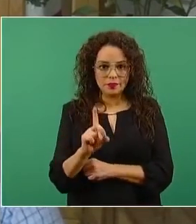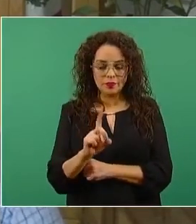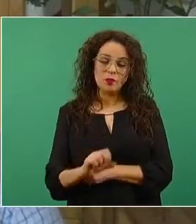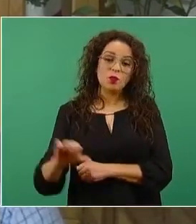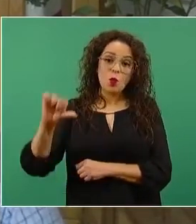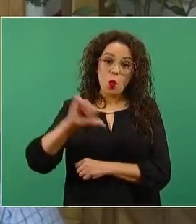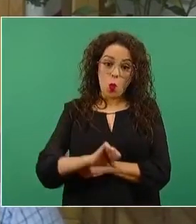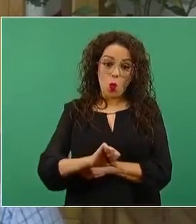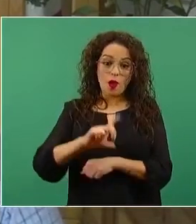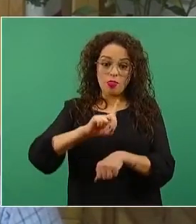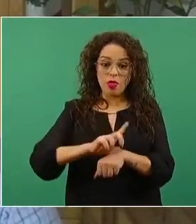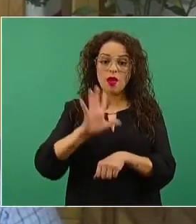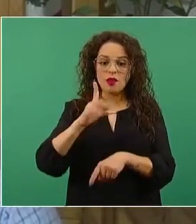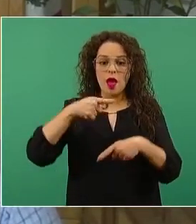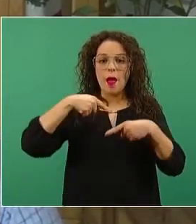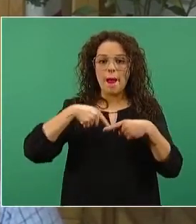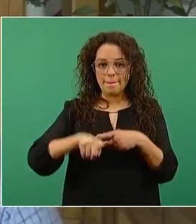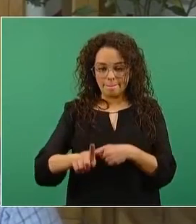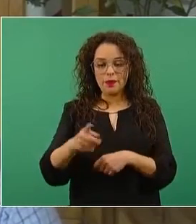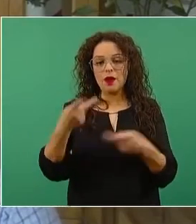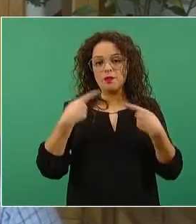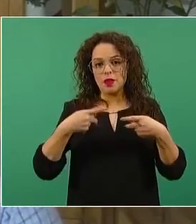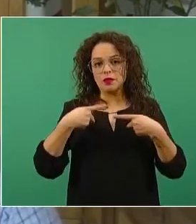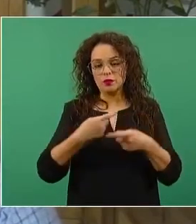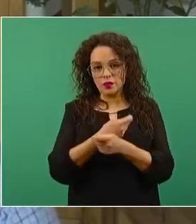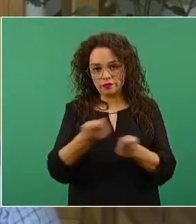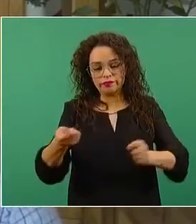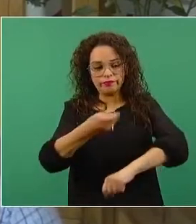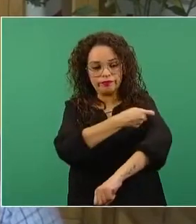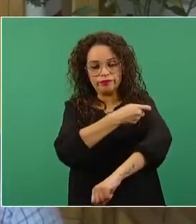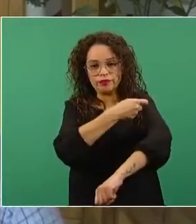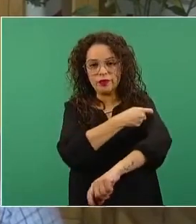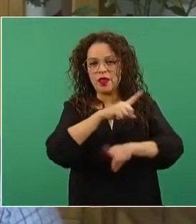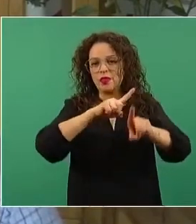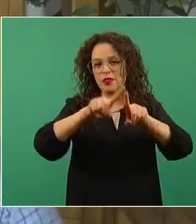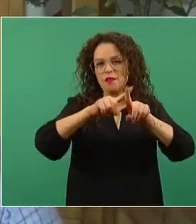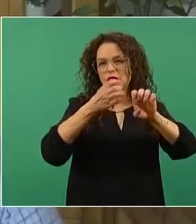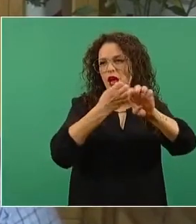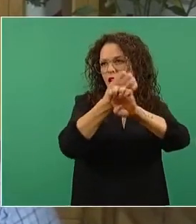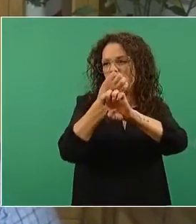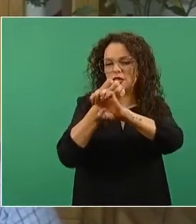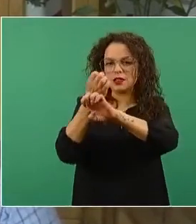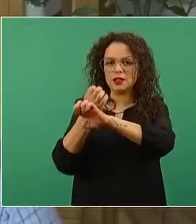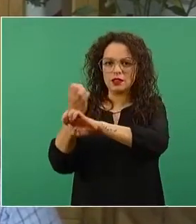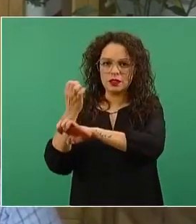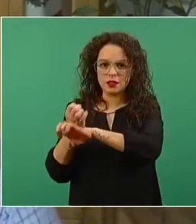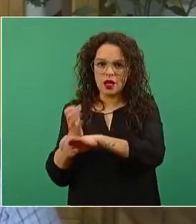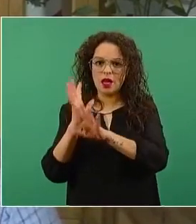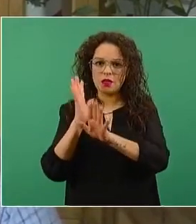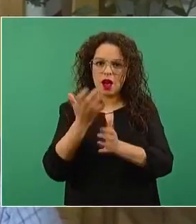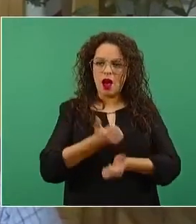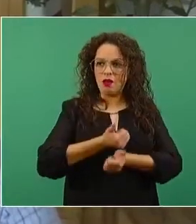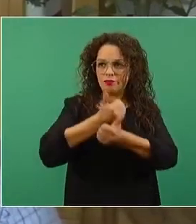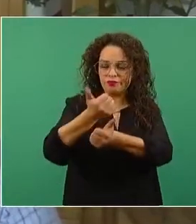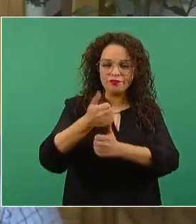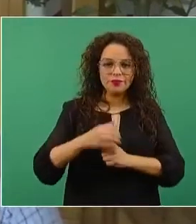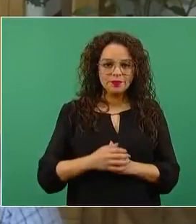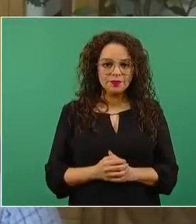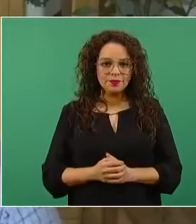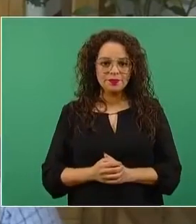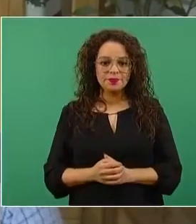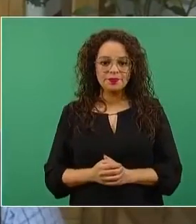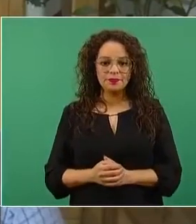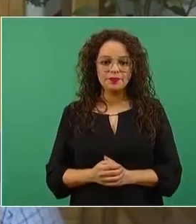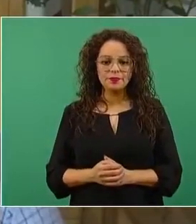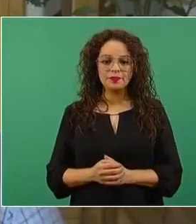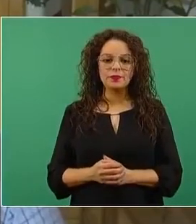hoy empezaron ya a aplicarse en las diferentes entidades federativas a donde fueron enviadas. Y